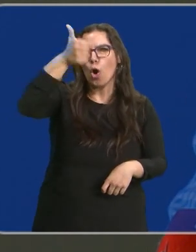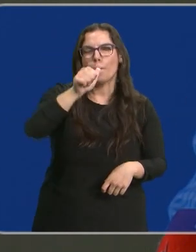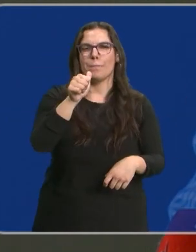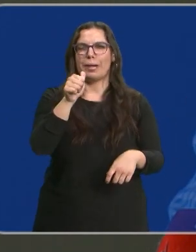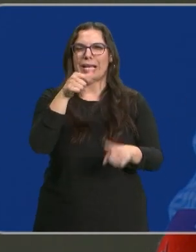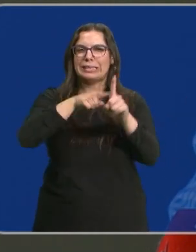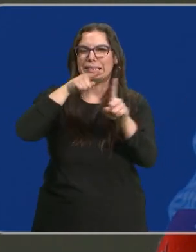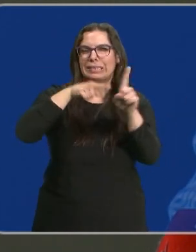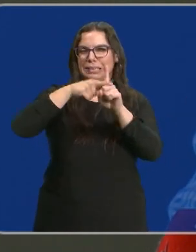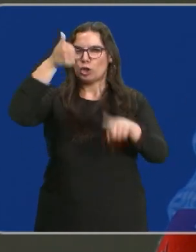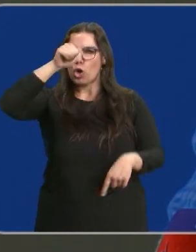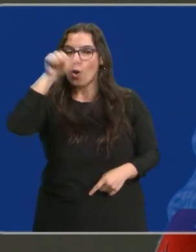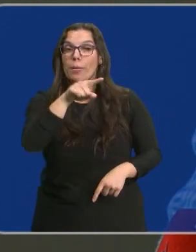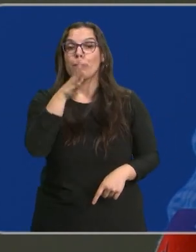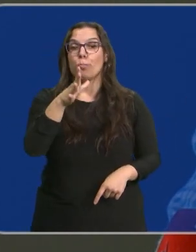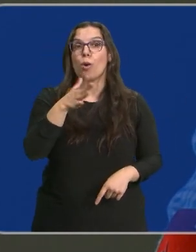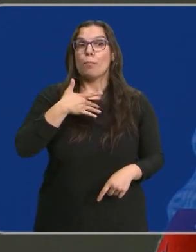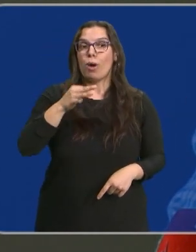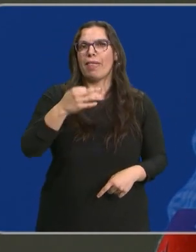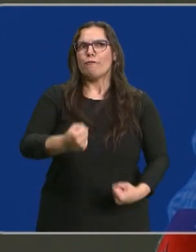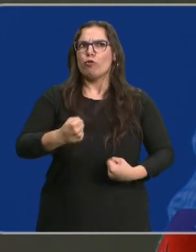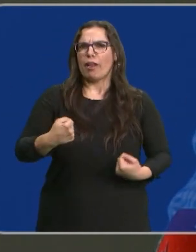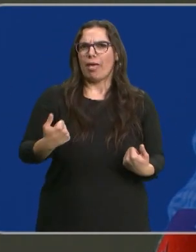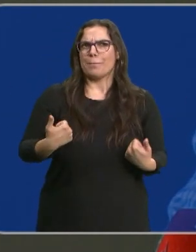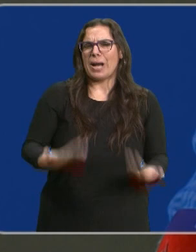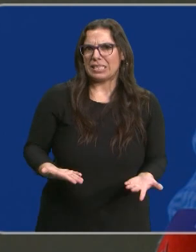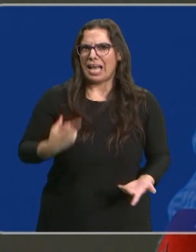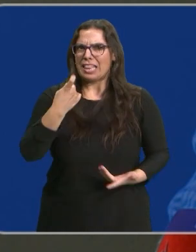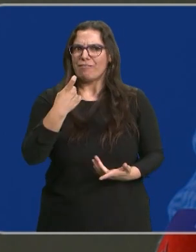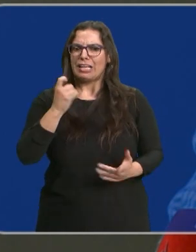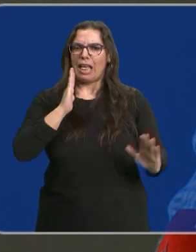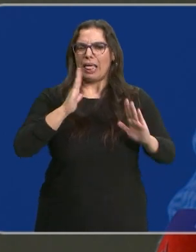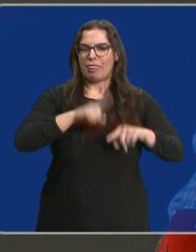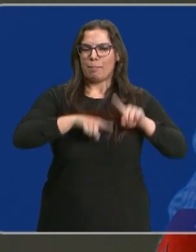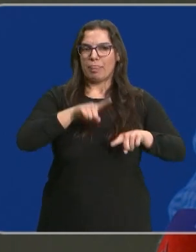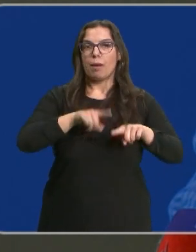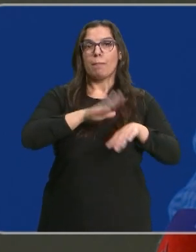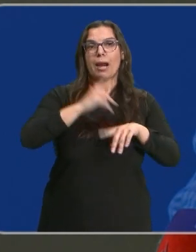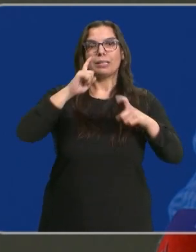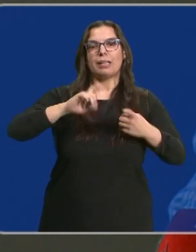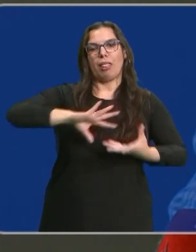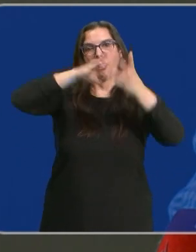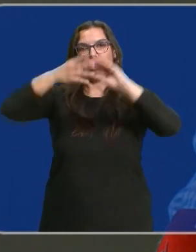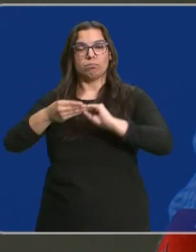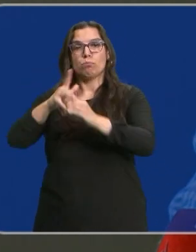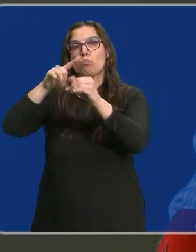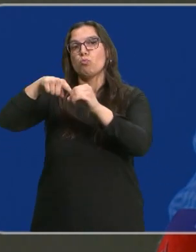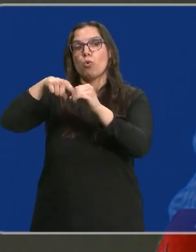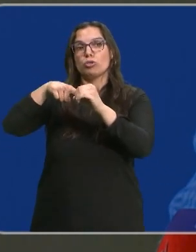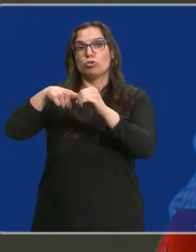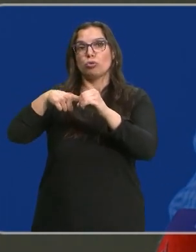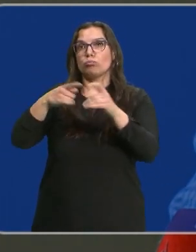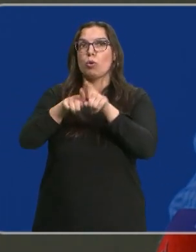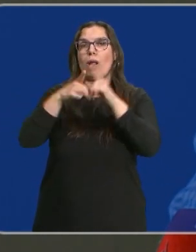masculinizados, porque a lo mejor requieren más fuerza en un momento dado, para poder transformarlos en puestos